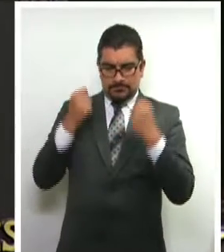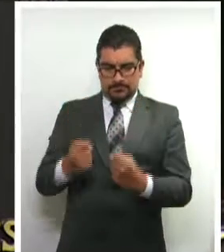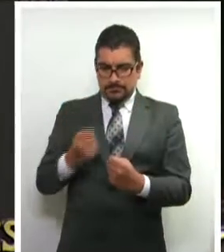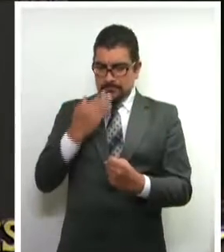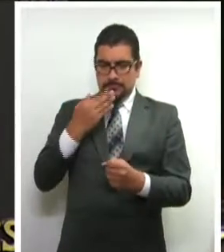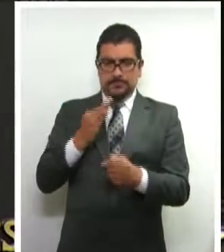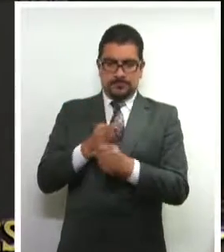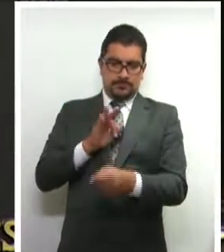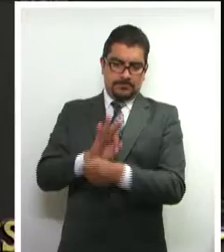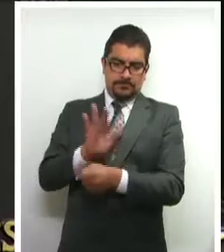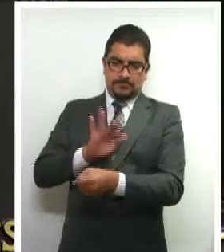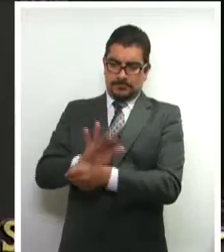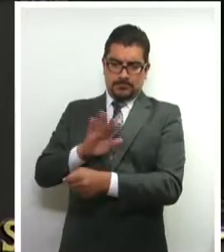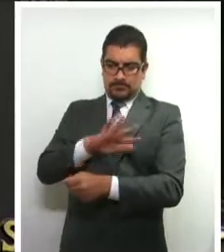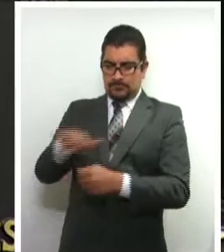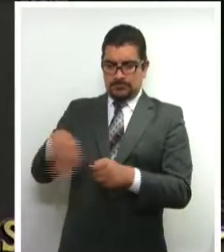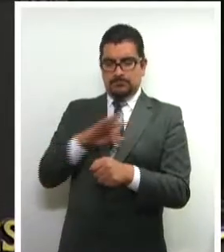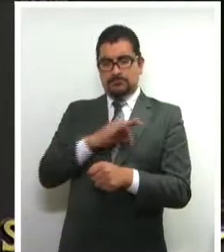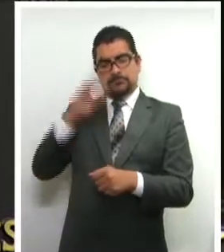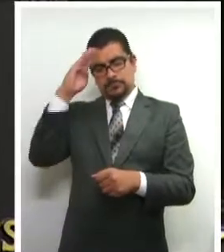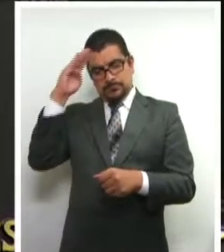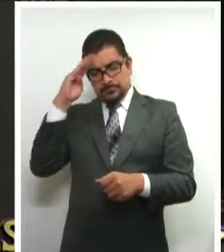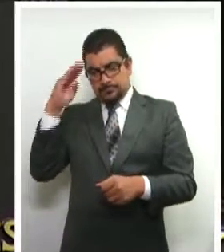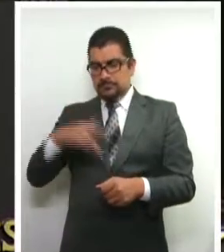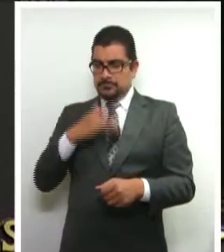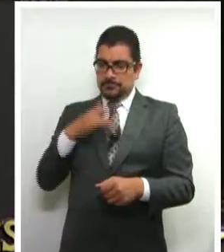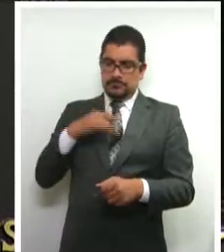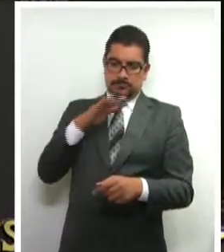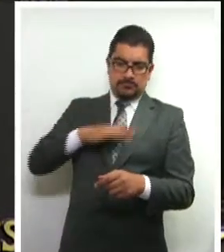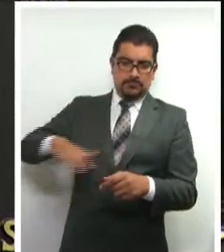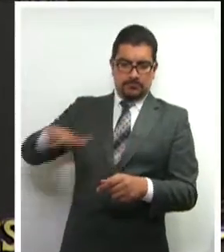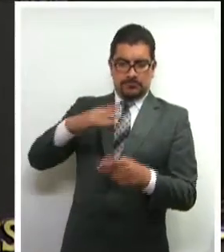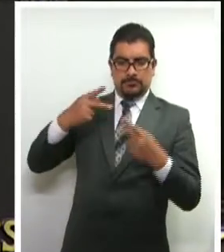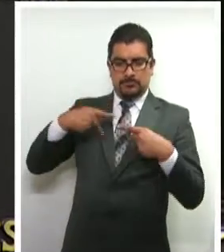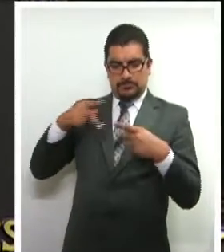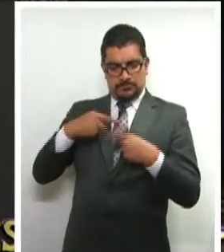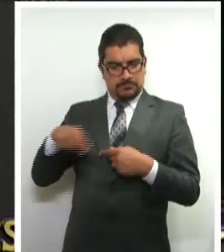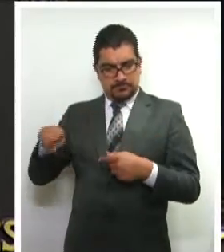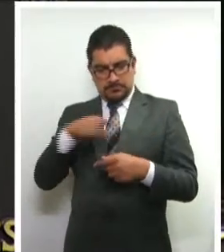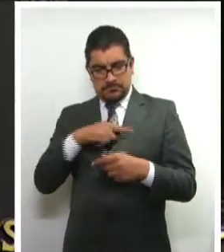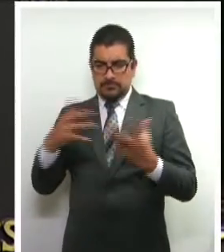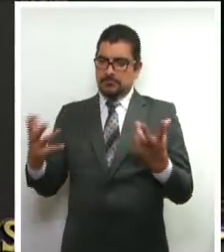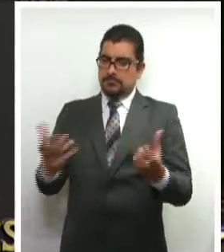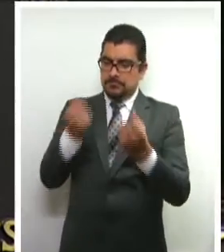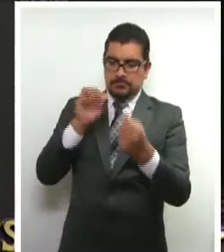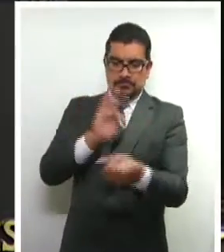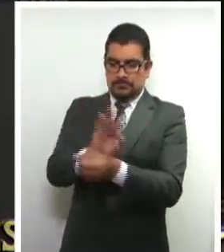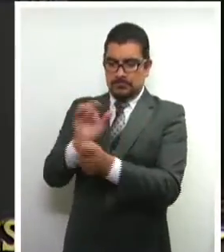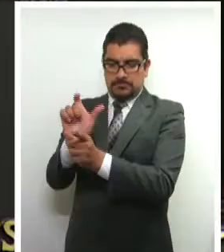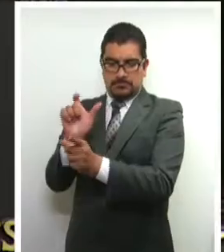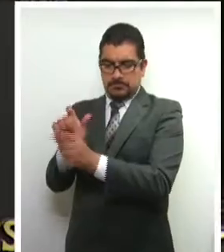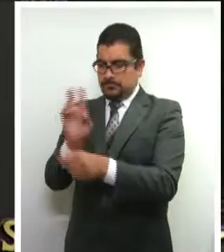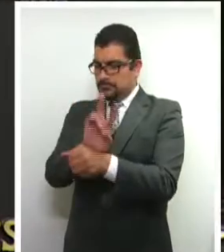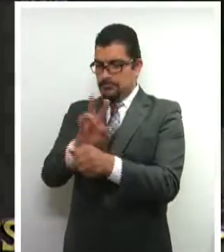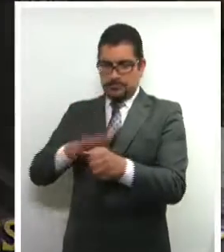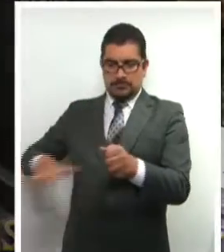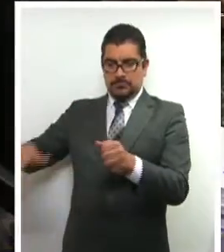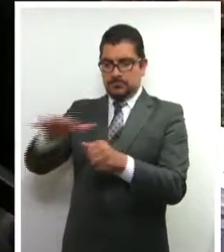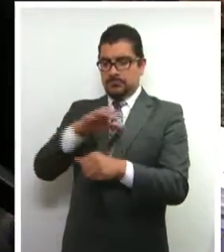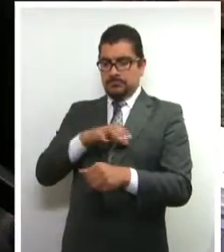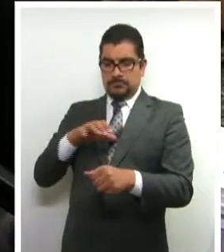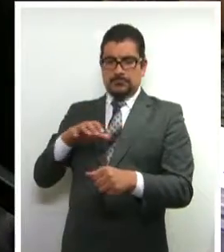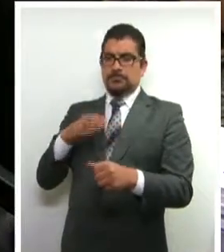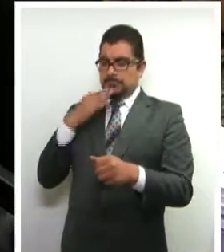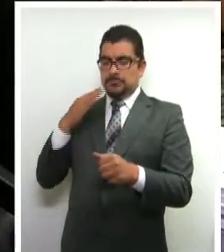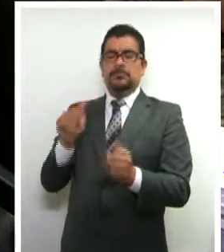les permitimos poder opinar respecto a las personas que se están dedicando a salvaguardar la seguridad de sus alcaldías. En ese